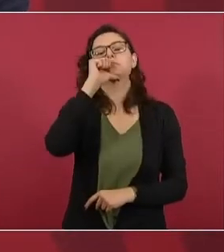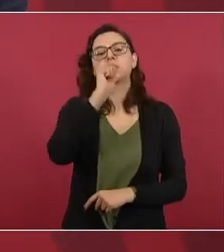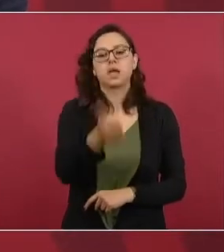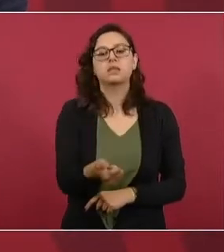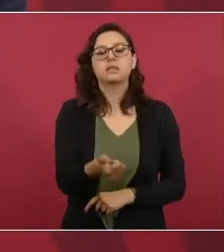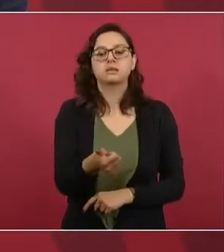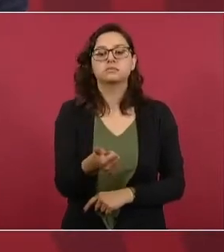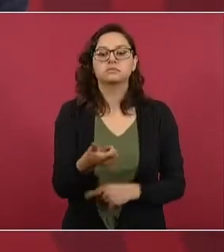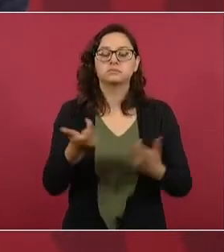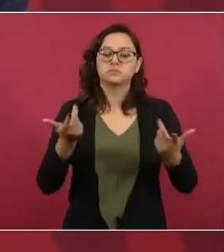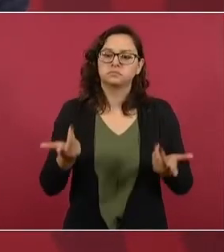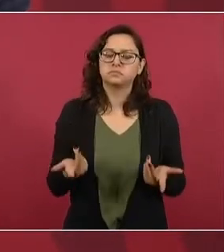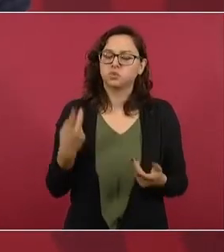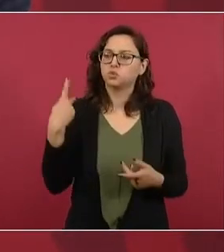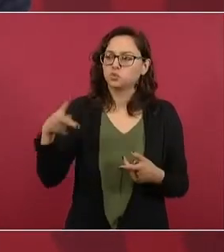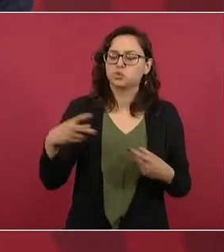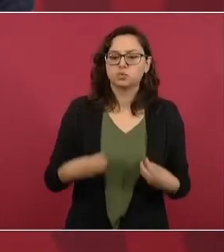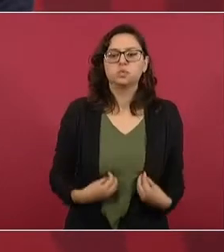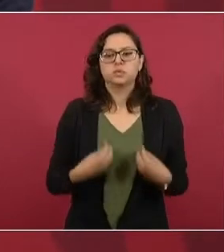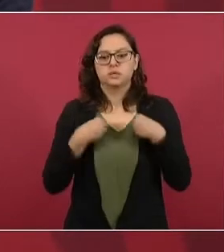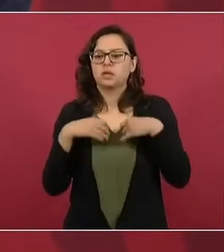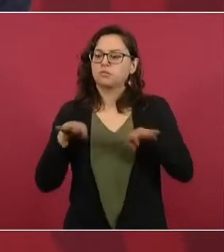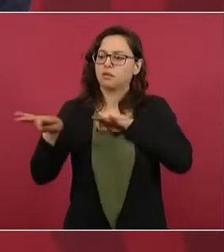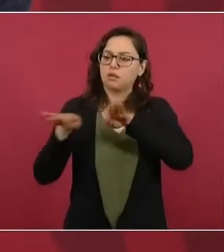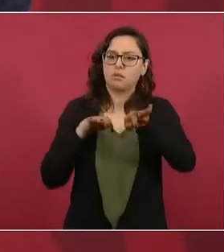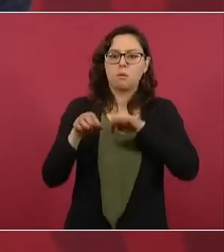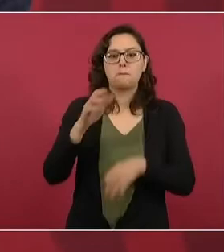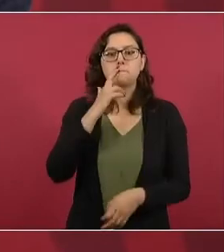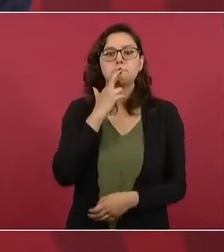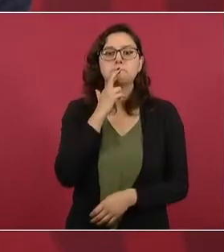van a mejorar los trabajadores.